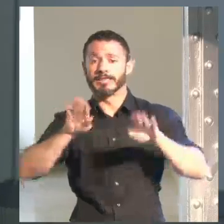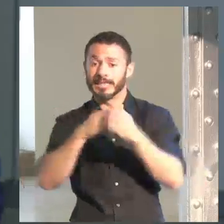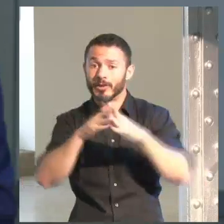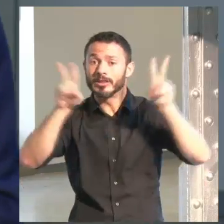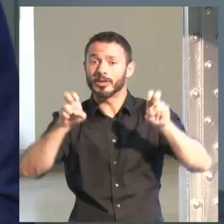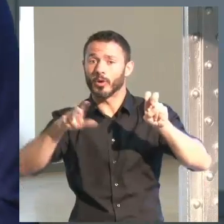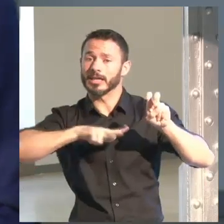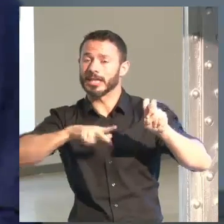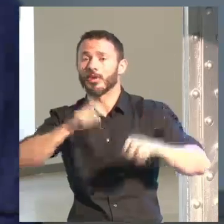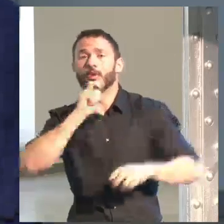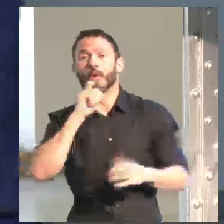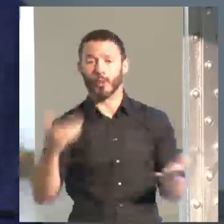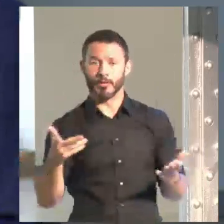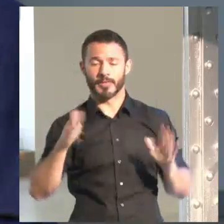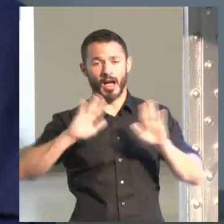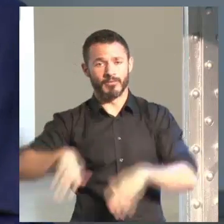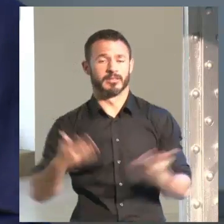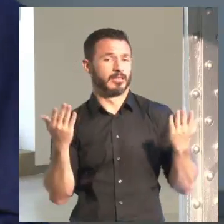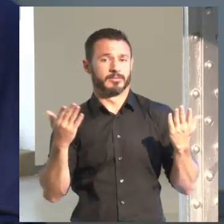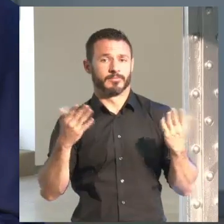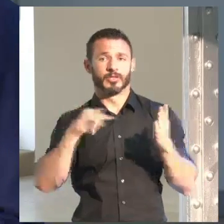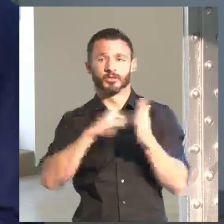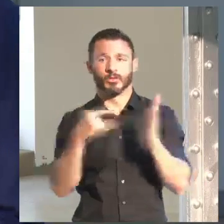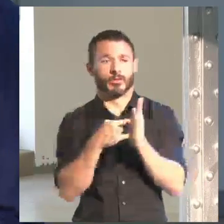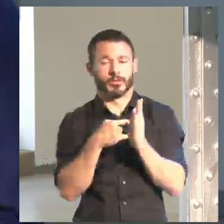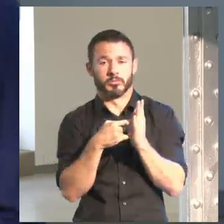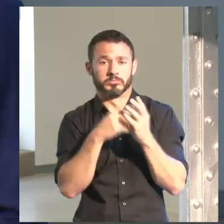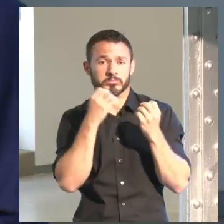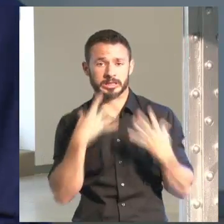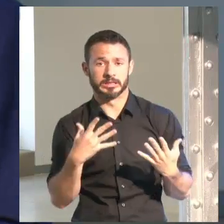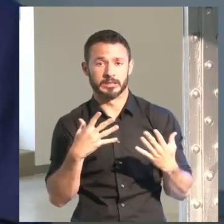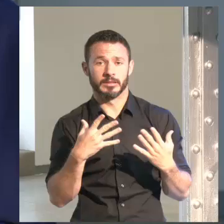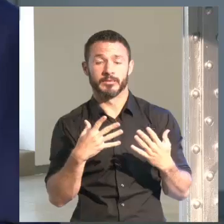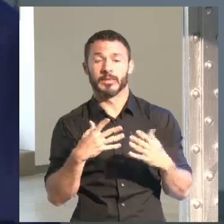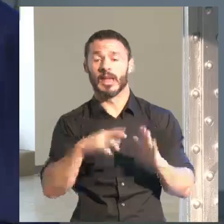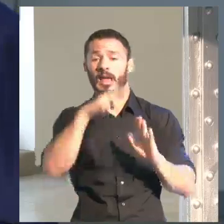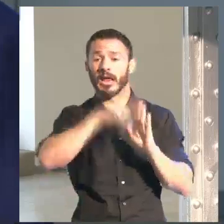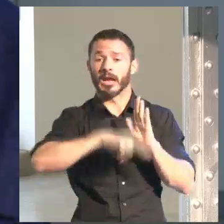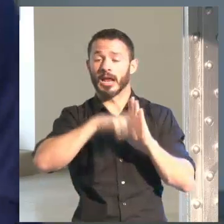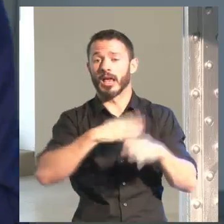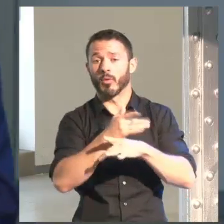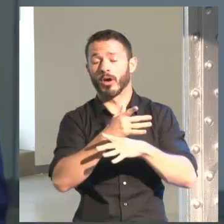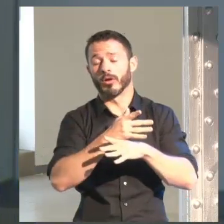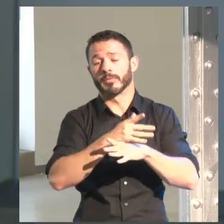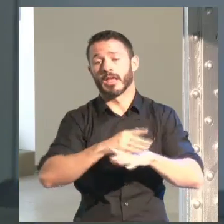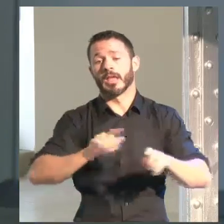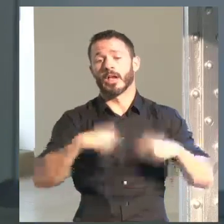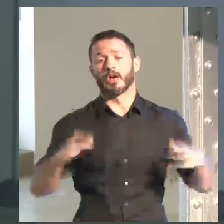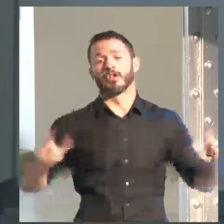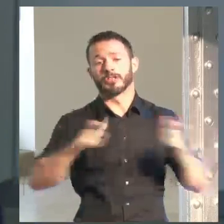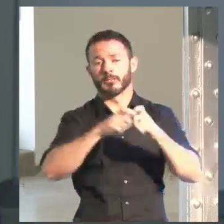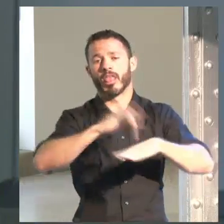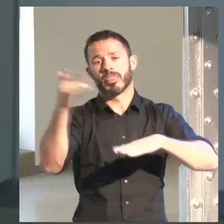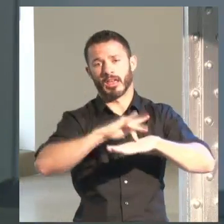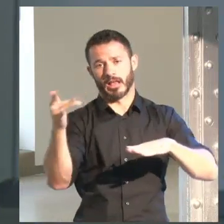en castellano. Al final yo creo que la solución ha sido razonable, las reglas del juego en el ecosistema digital, y para quien